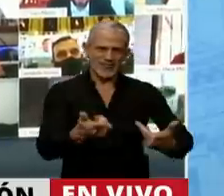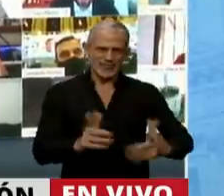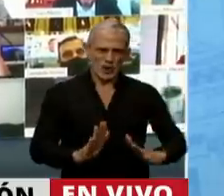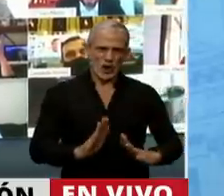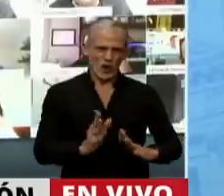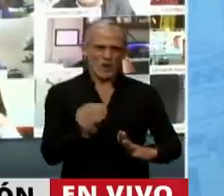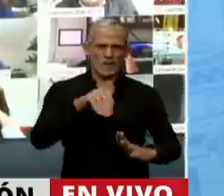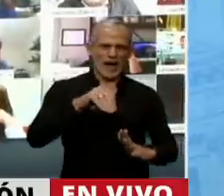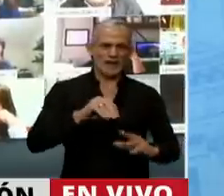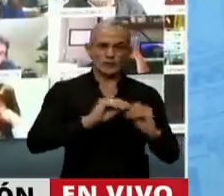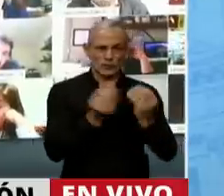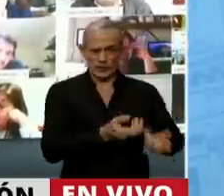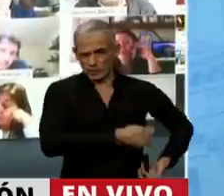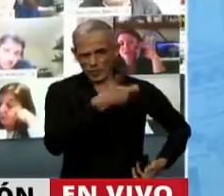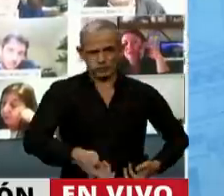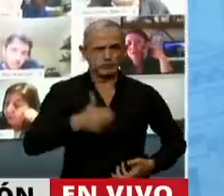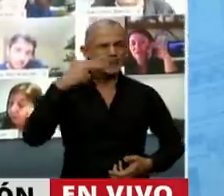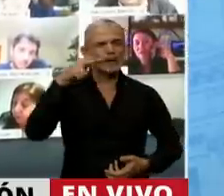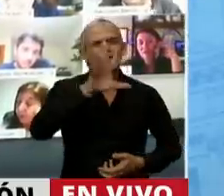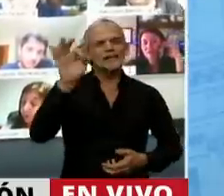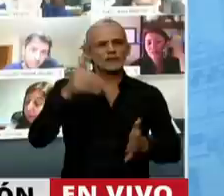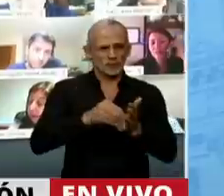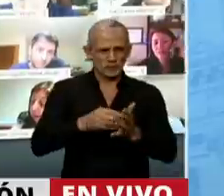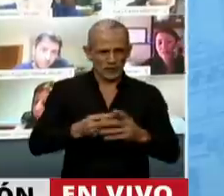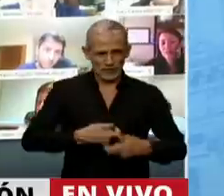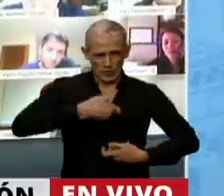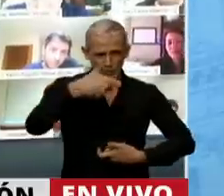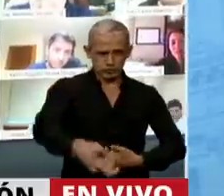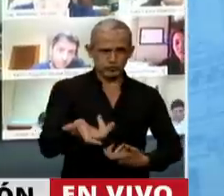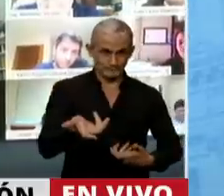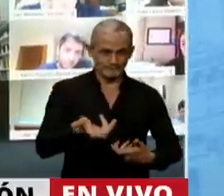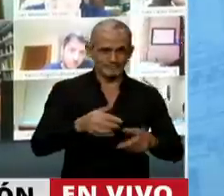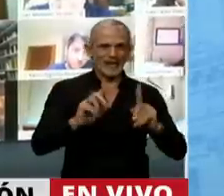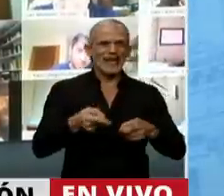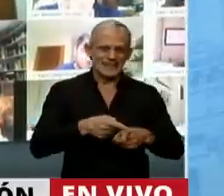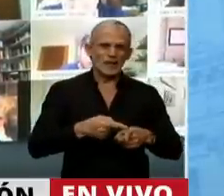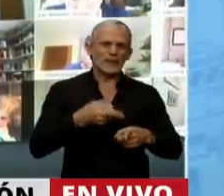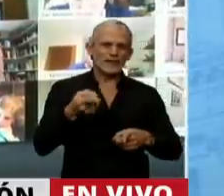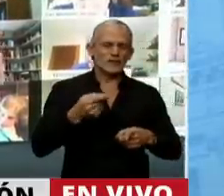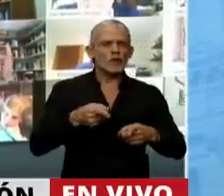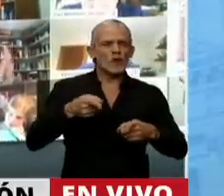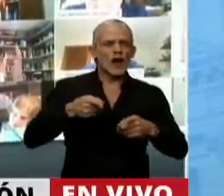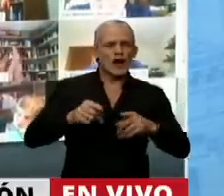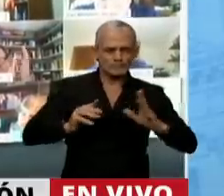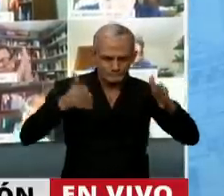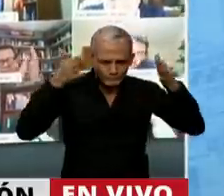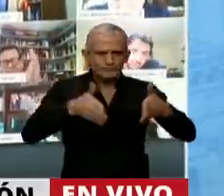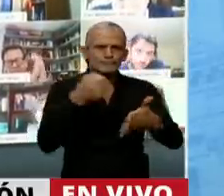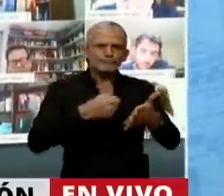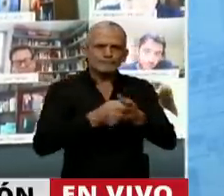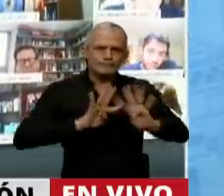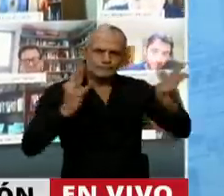donde se invirtieron 3.500 millones de pesos. También hubo una referencia a la mesa del hambre, de lucha contra el